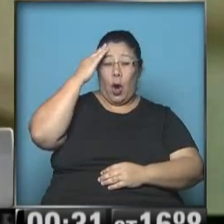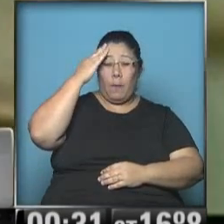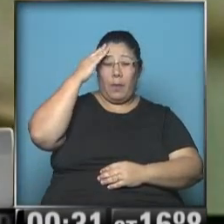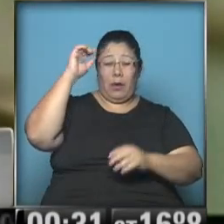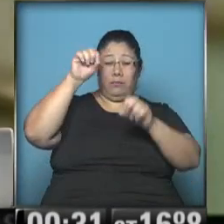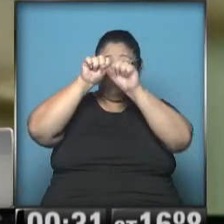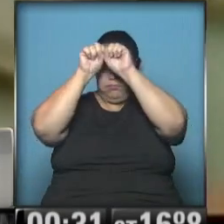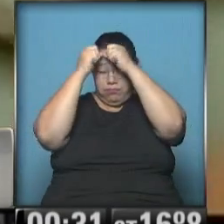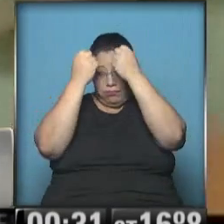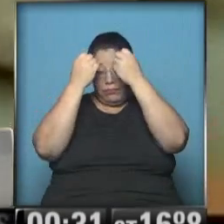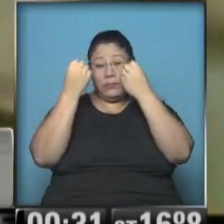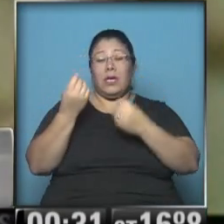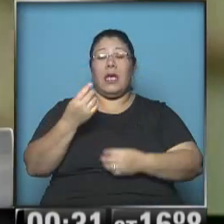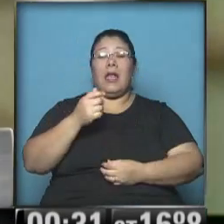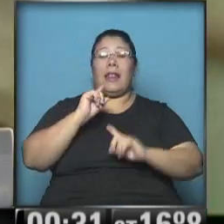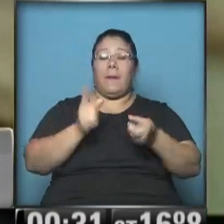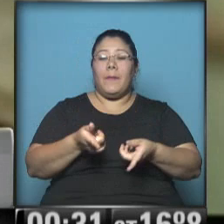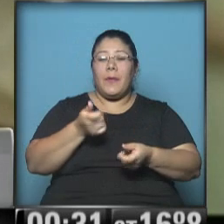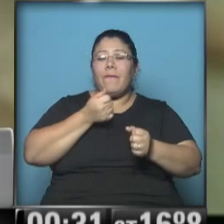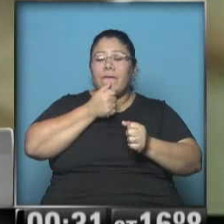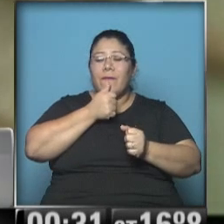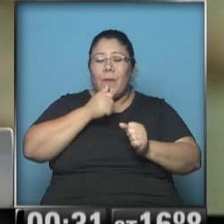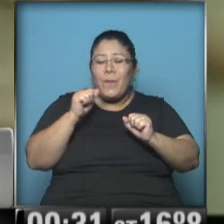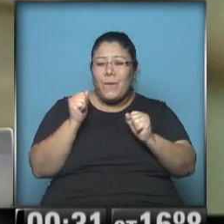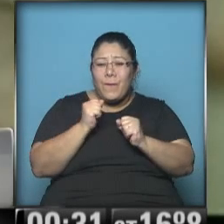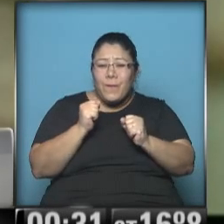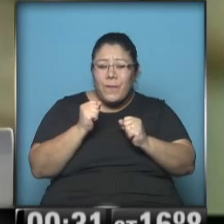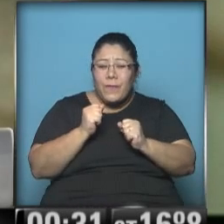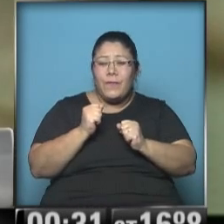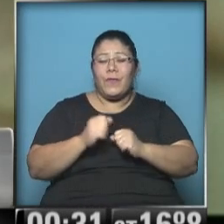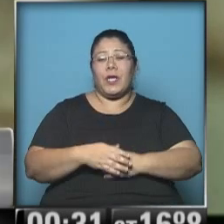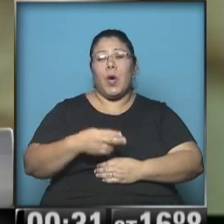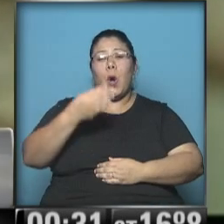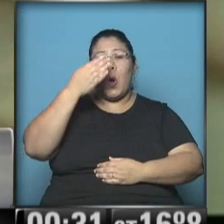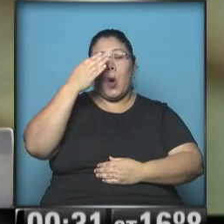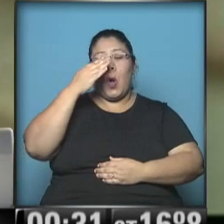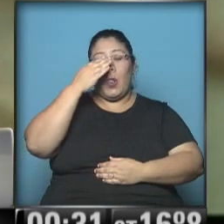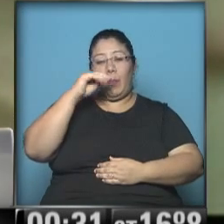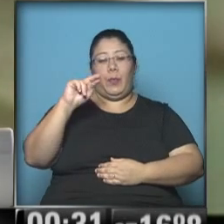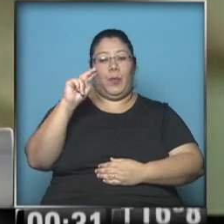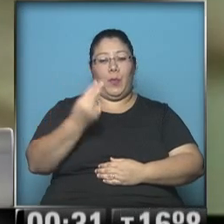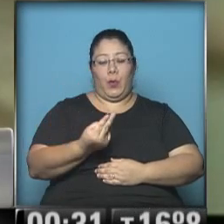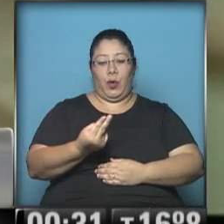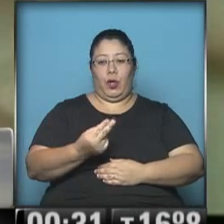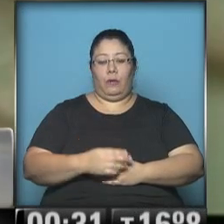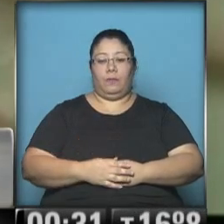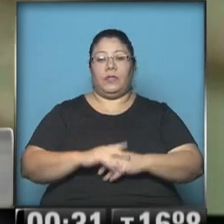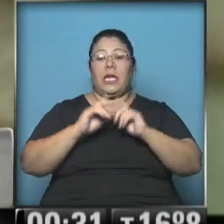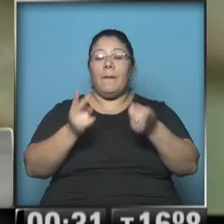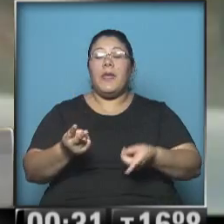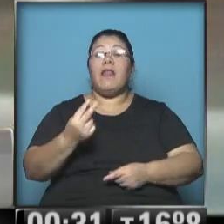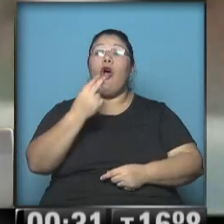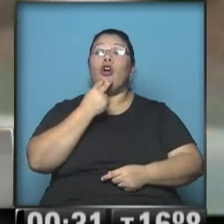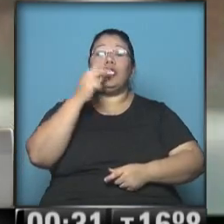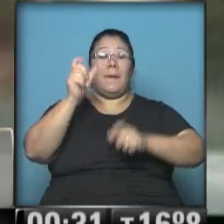Lo sacaron agonizando a este hincha después de haber sido golpeado. Murió a los 40 años y además hubo 11 heridos, 3 de ellos de